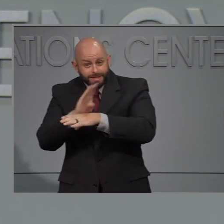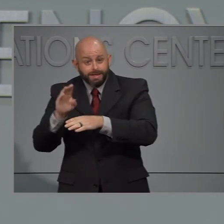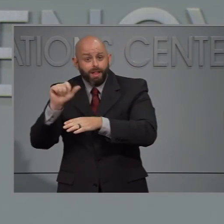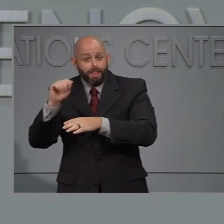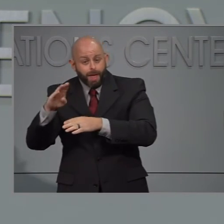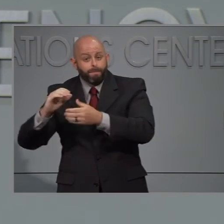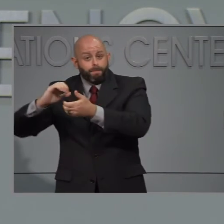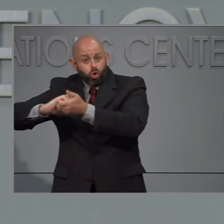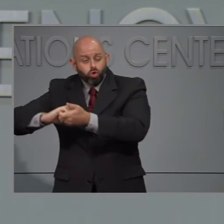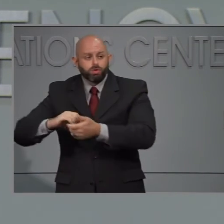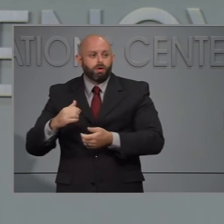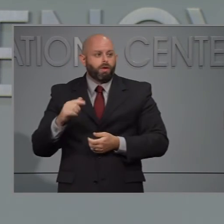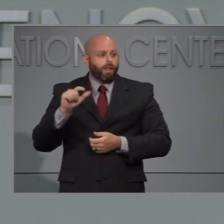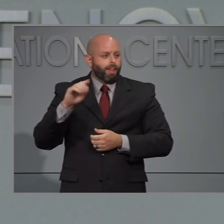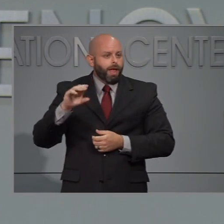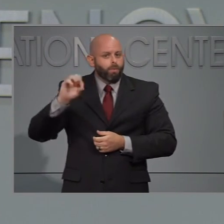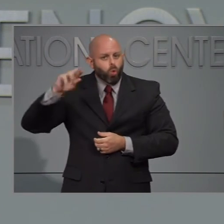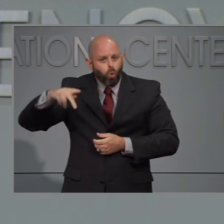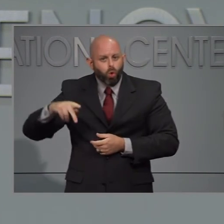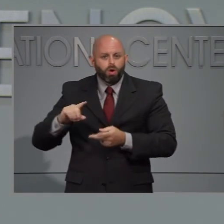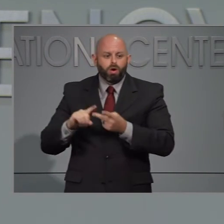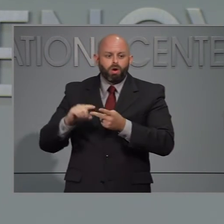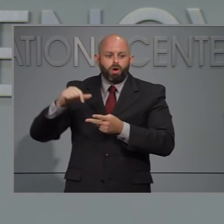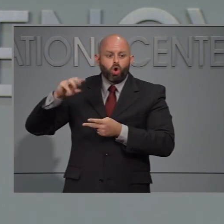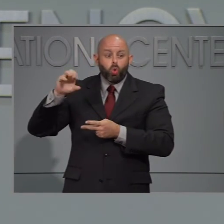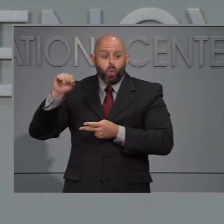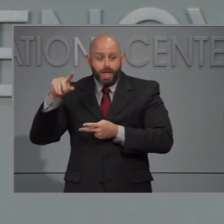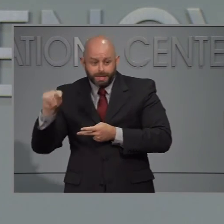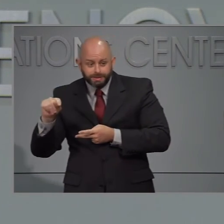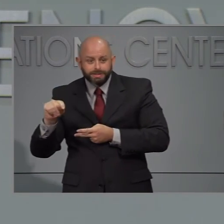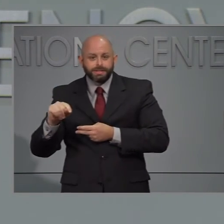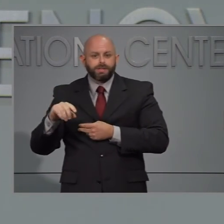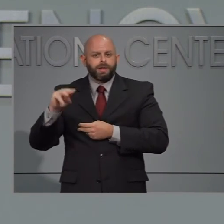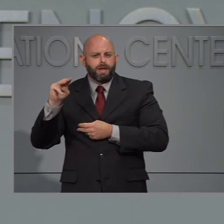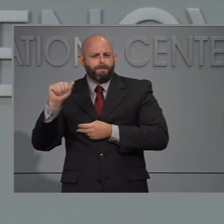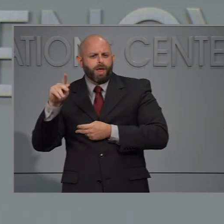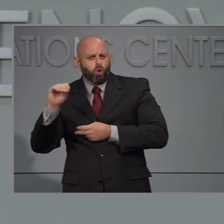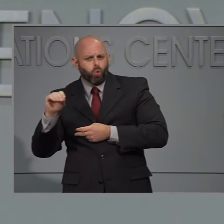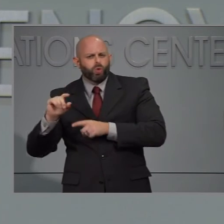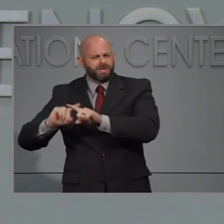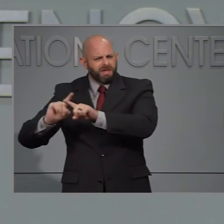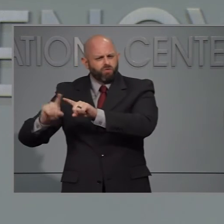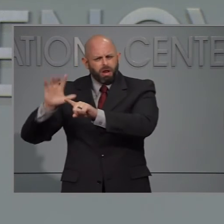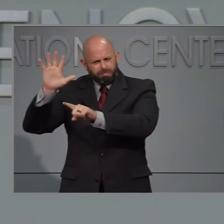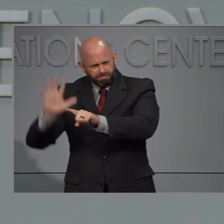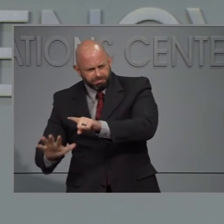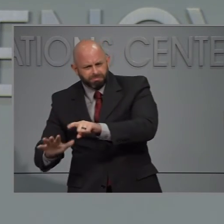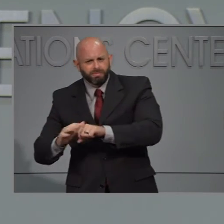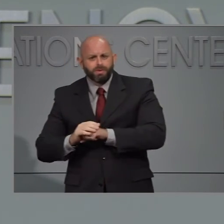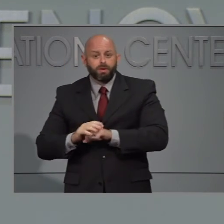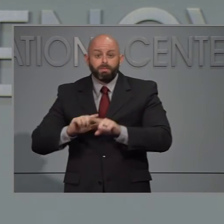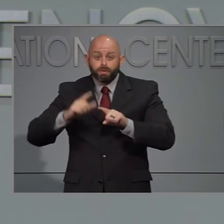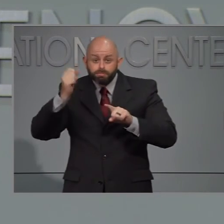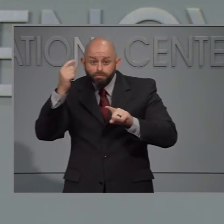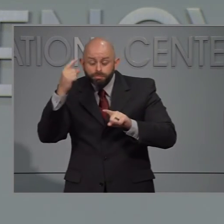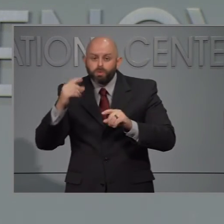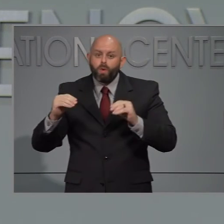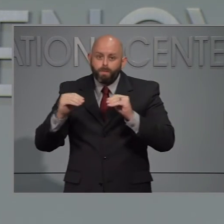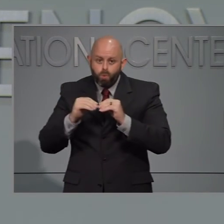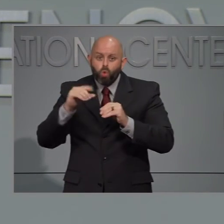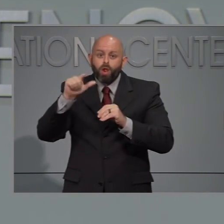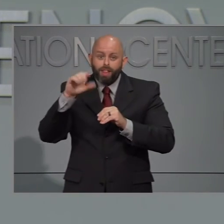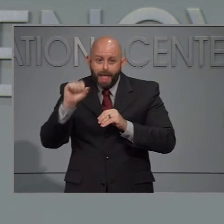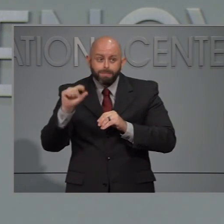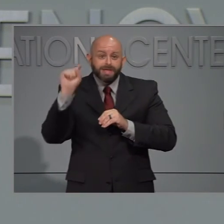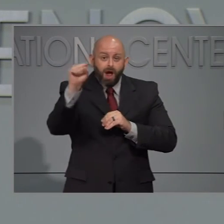LabCorp, Mako, así es de que ellos van a ir con los que conocen, pero hay más laboratorios que son más pequeños,